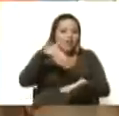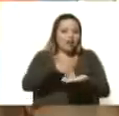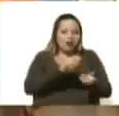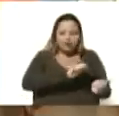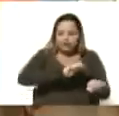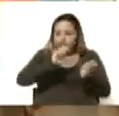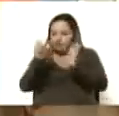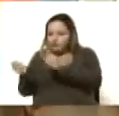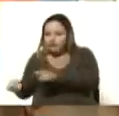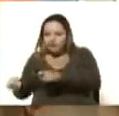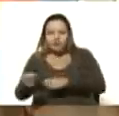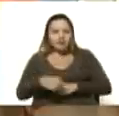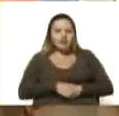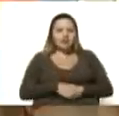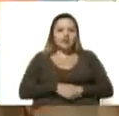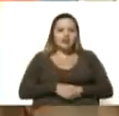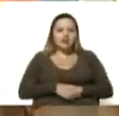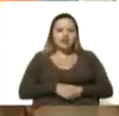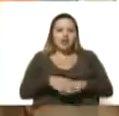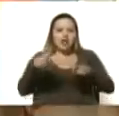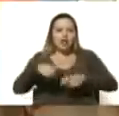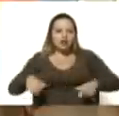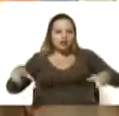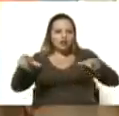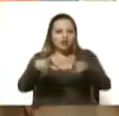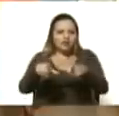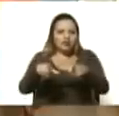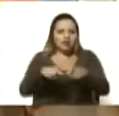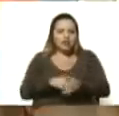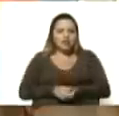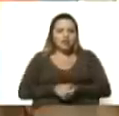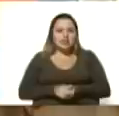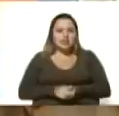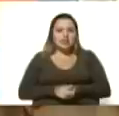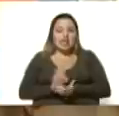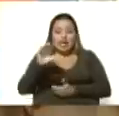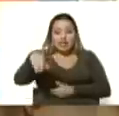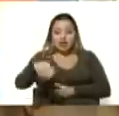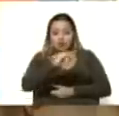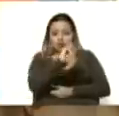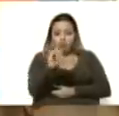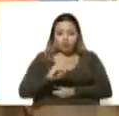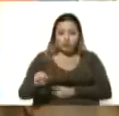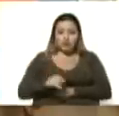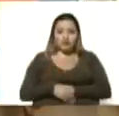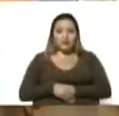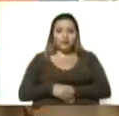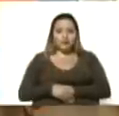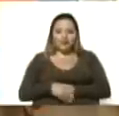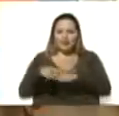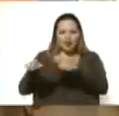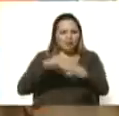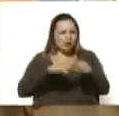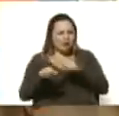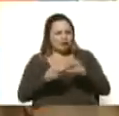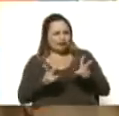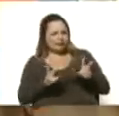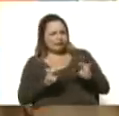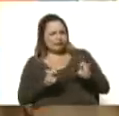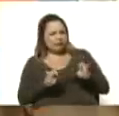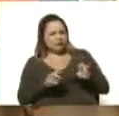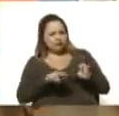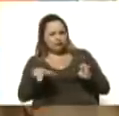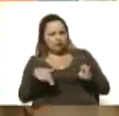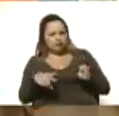muda a Menegrande, estado Zulia. Ese movimiento sospechoso nos llevó a